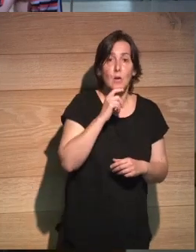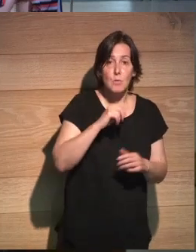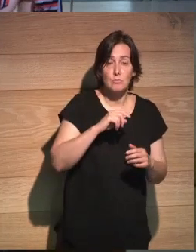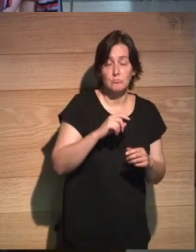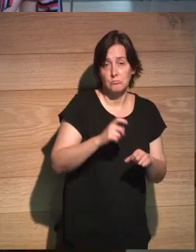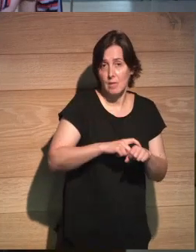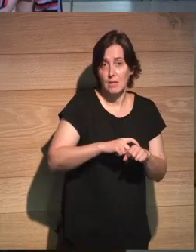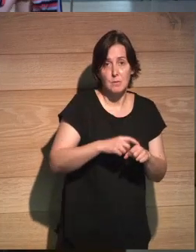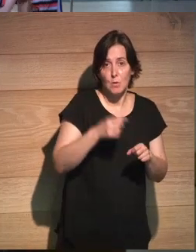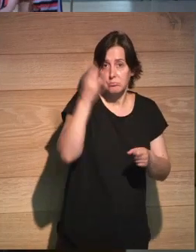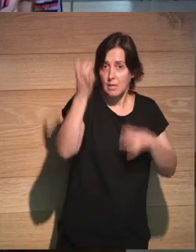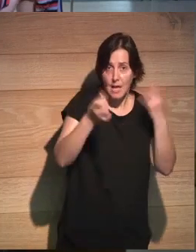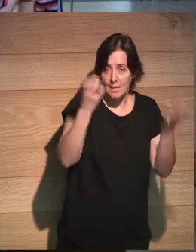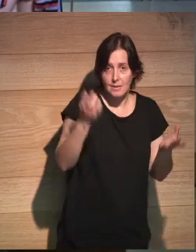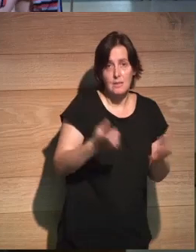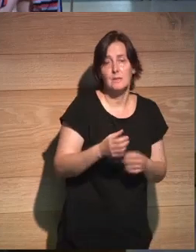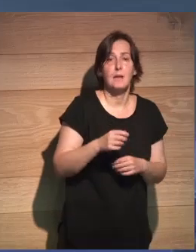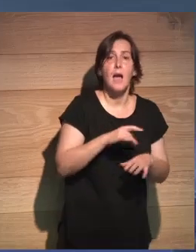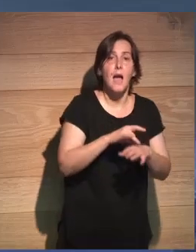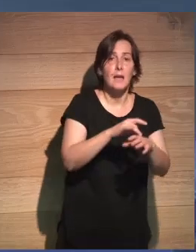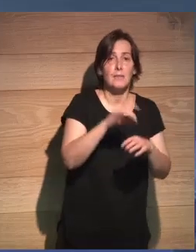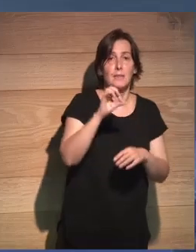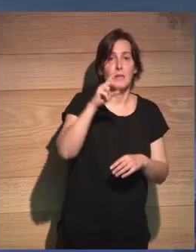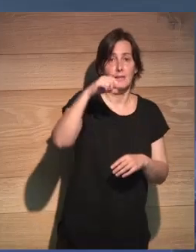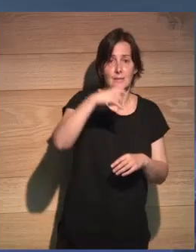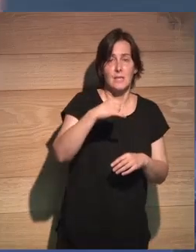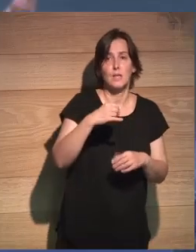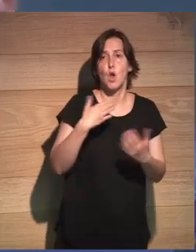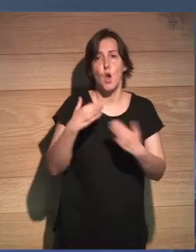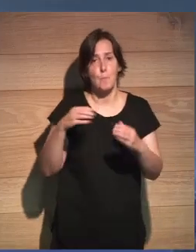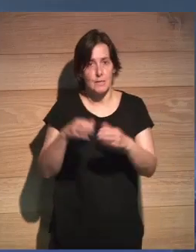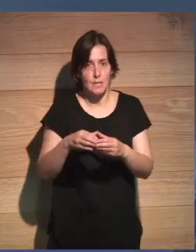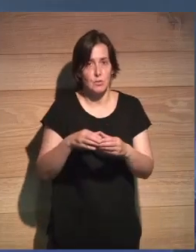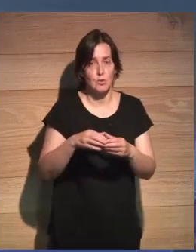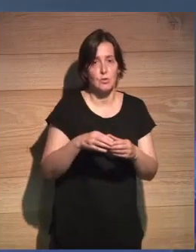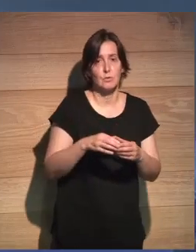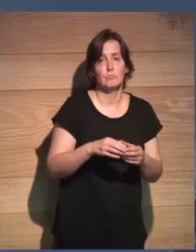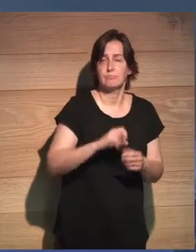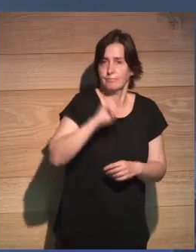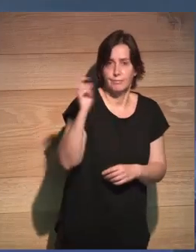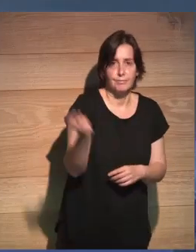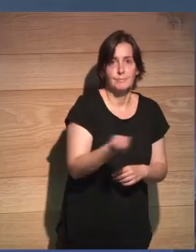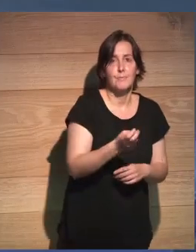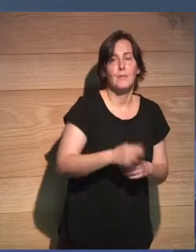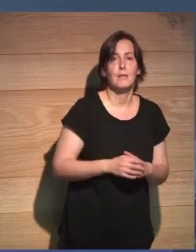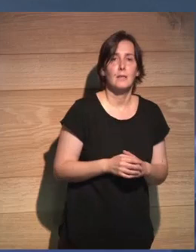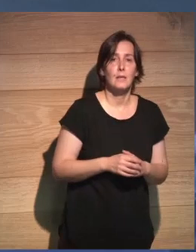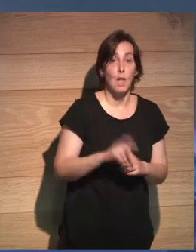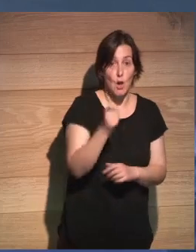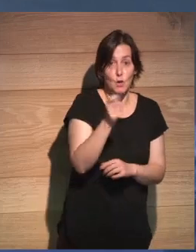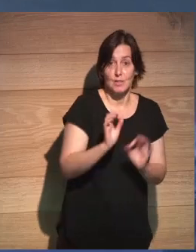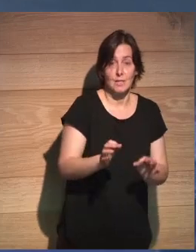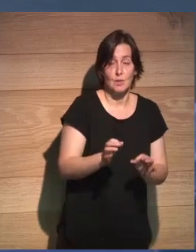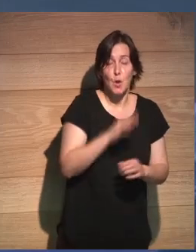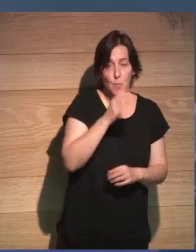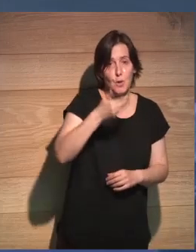tipo de iniciativas. Agencia SINC, The Conversation, en fin, etcétera, ¿no? Consigue esto, por